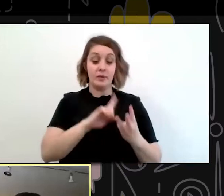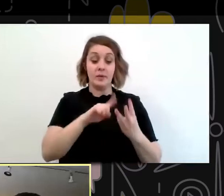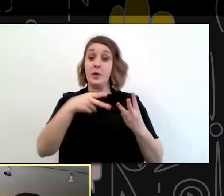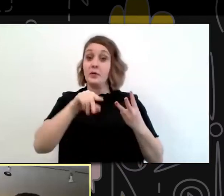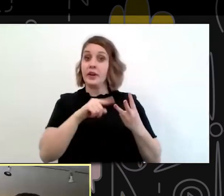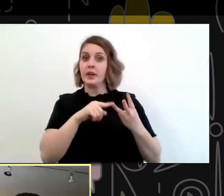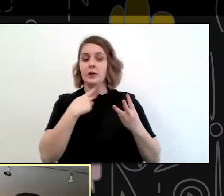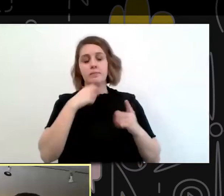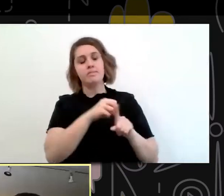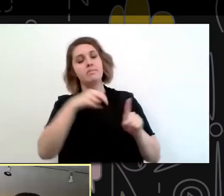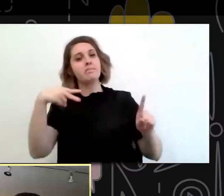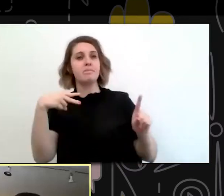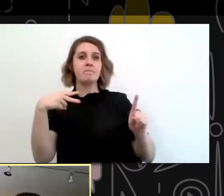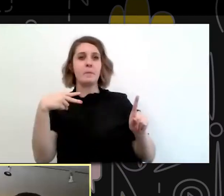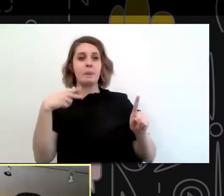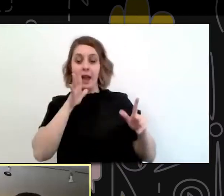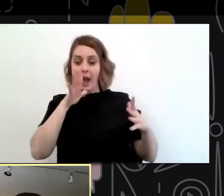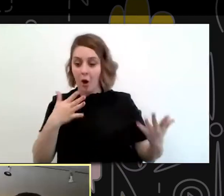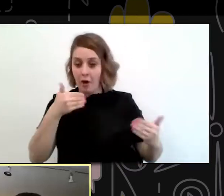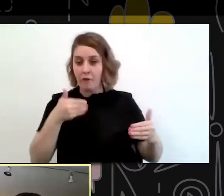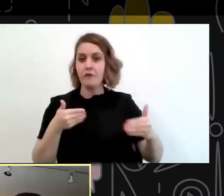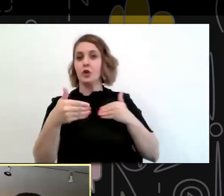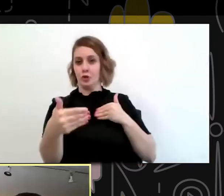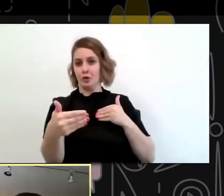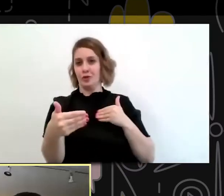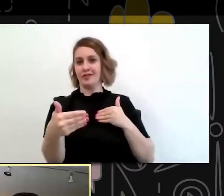mirada al presente y al futuro.